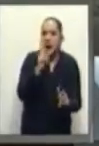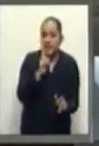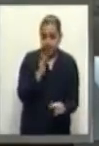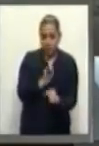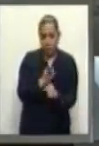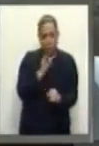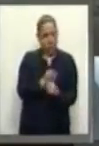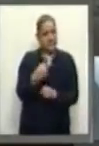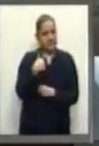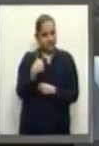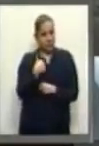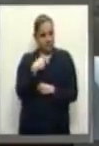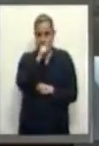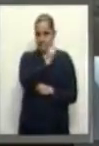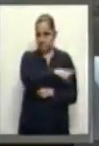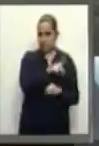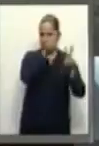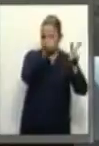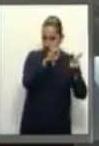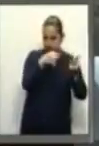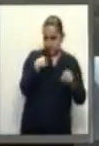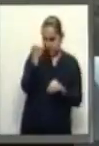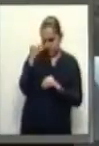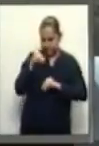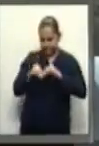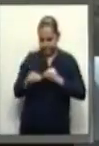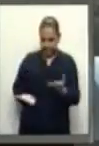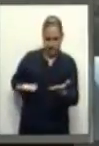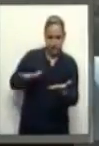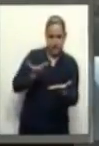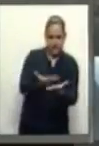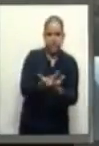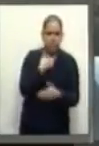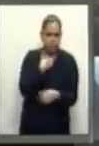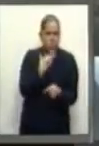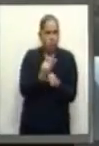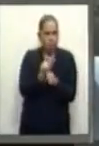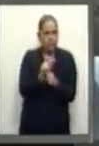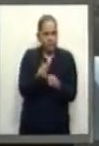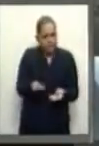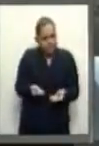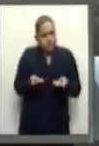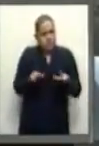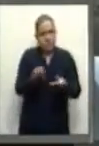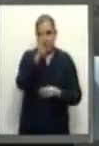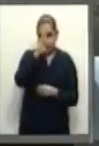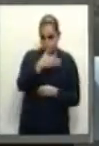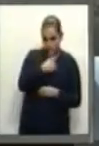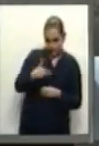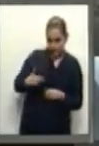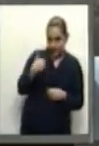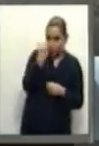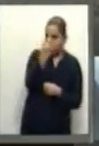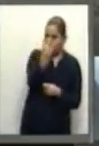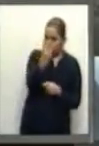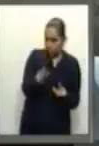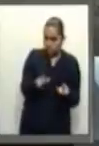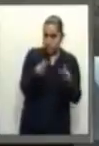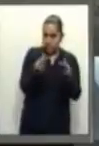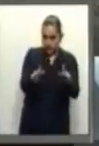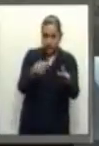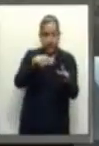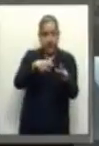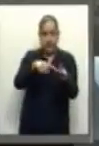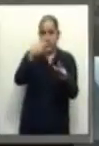materia y la la presento en dos ejemplares señor presidente Para que uno sea turnado a las comisiones de